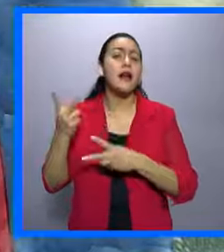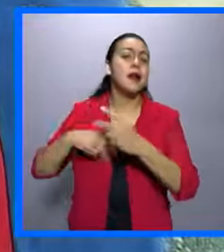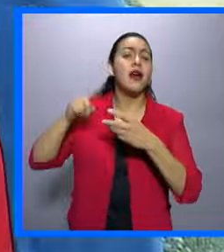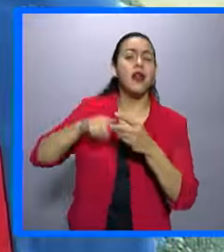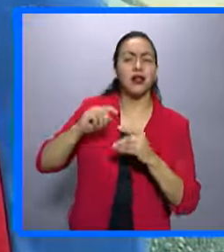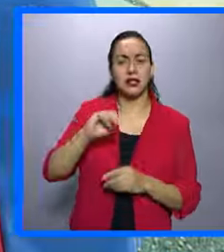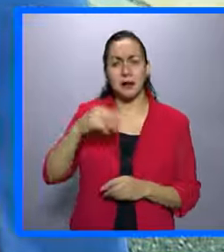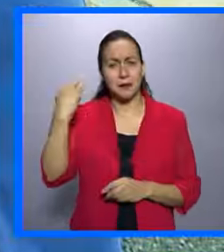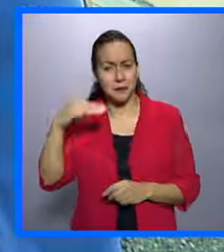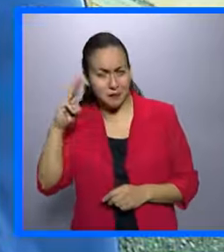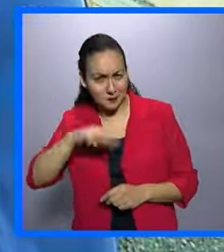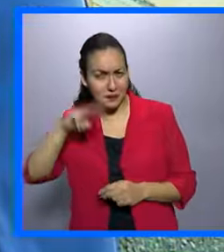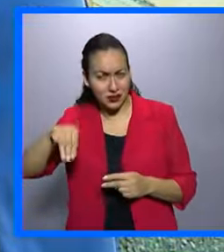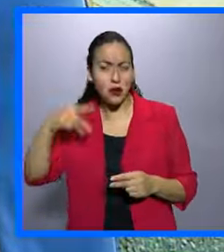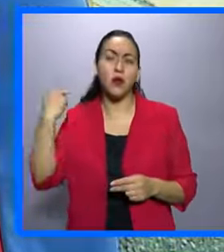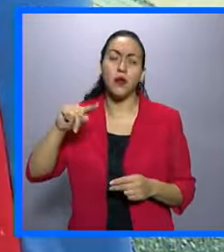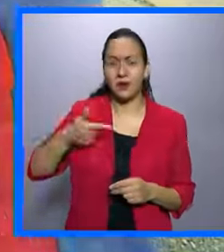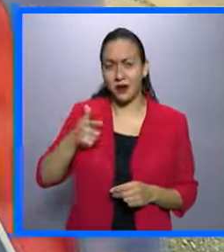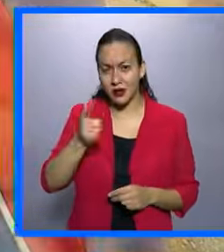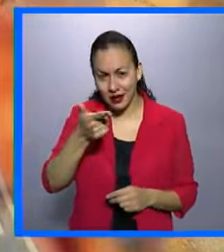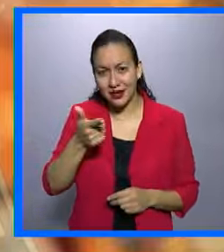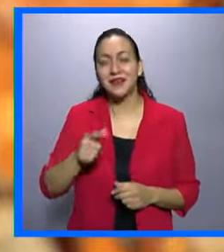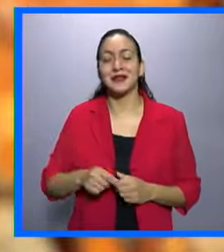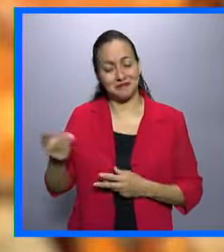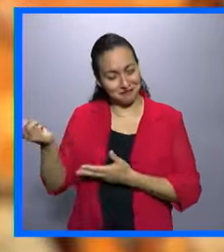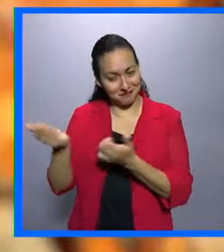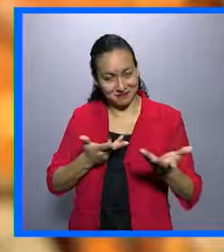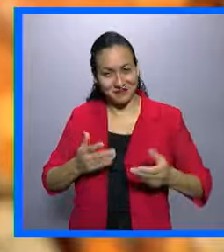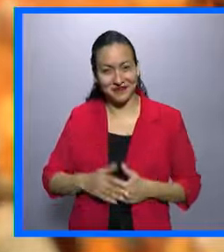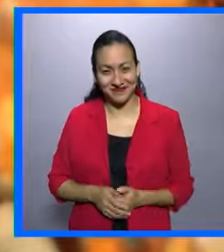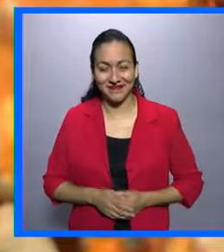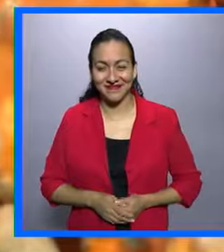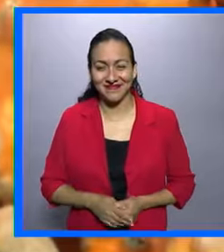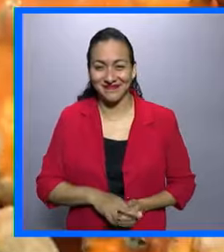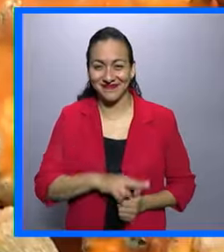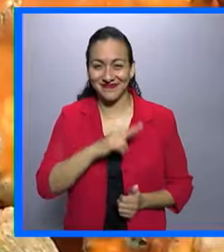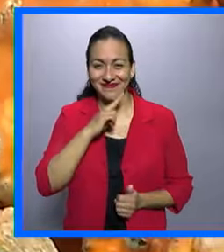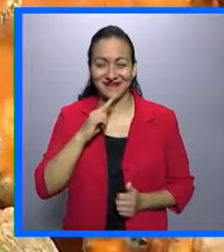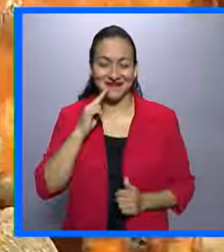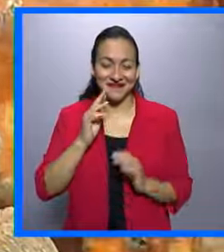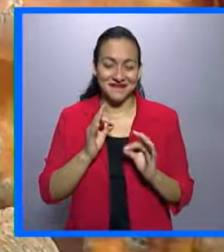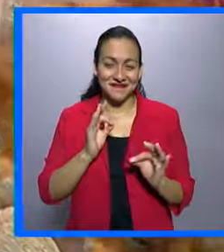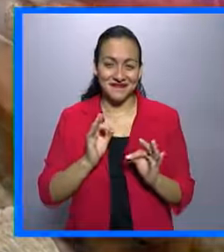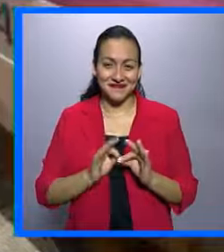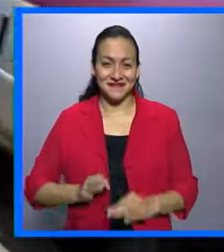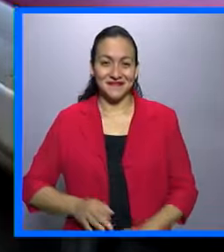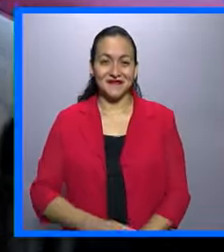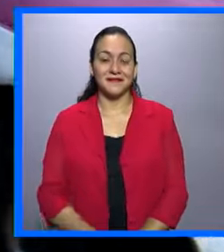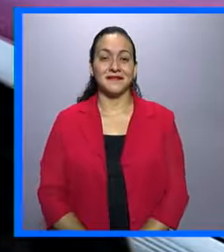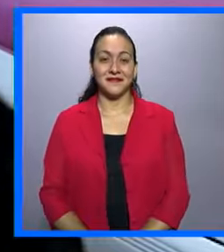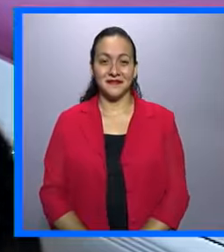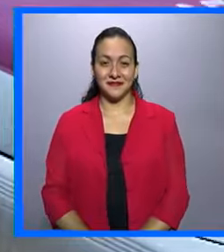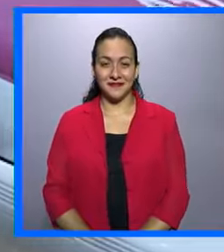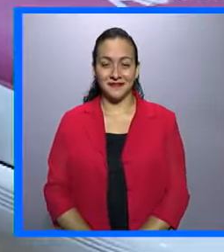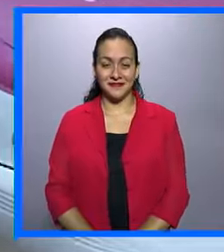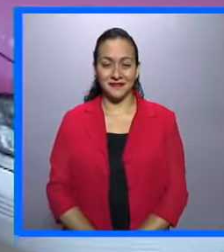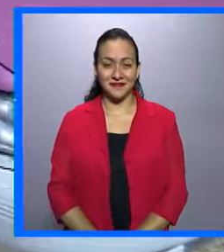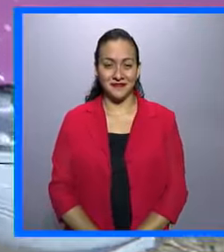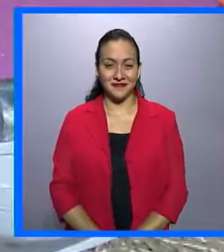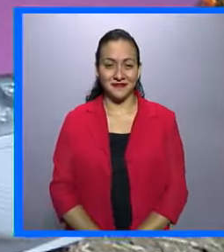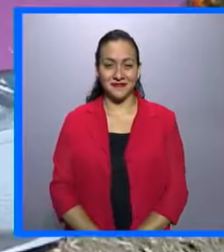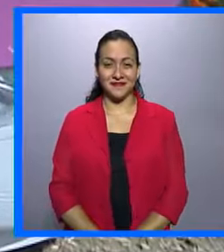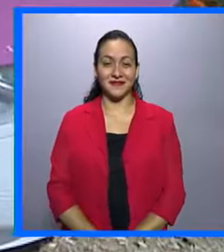Michoacán, Chihuahua, Puebla, Guanajuato principalmente. Con imágenes de Eduardo Chávez y Sergio Vallejo, para Plural TV, Laura